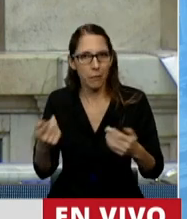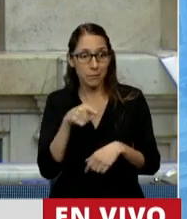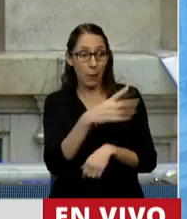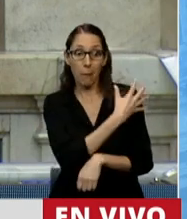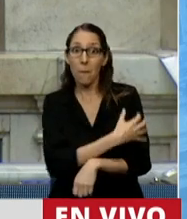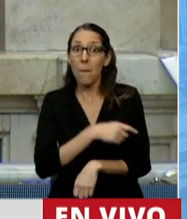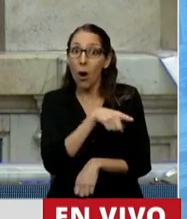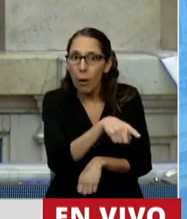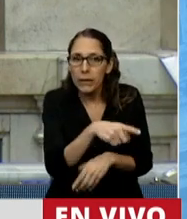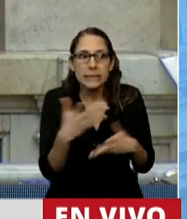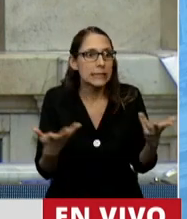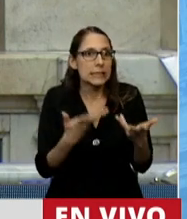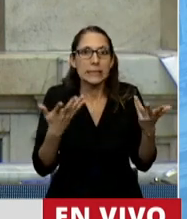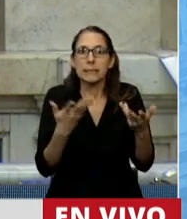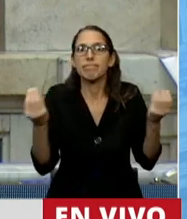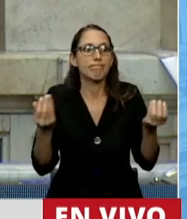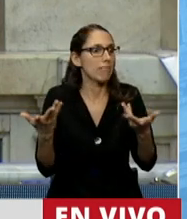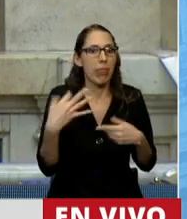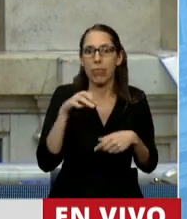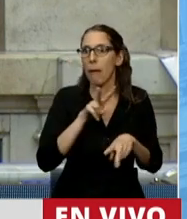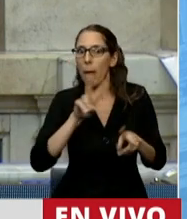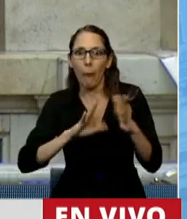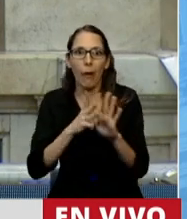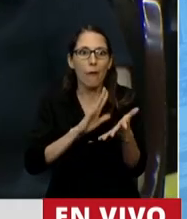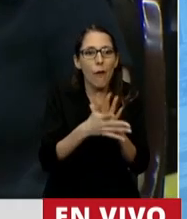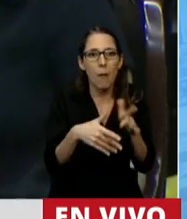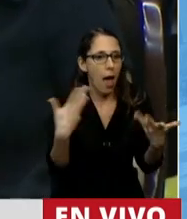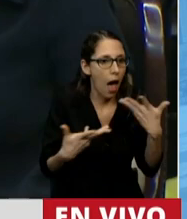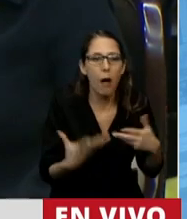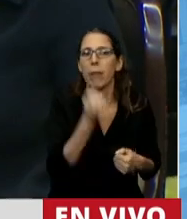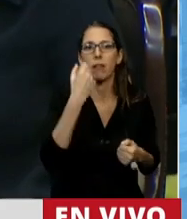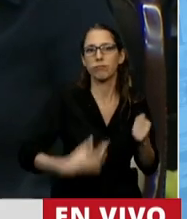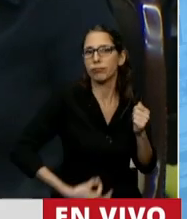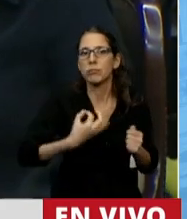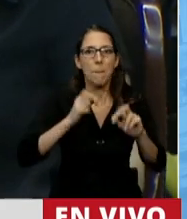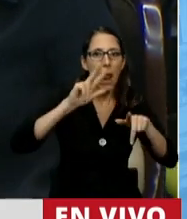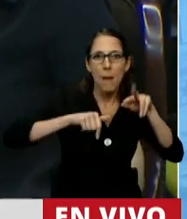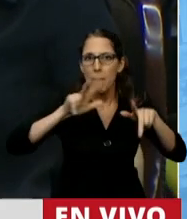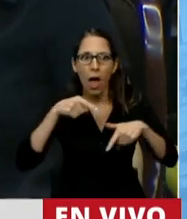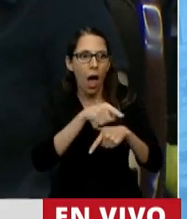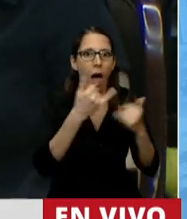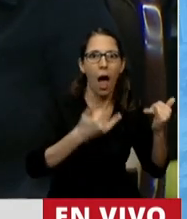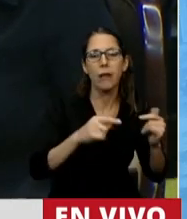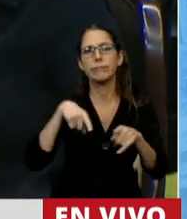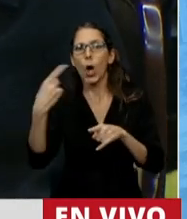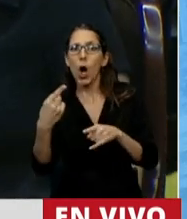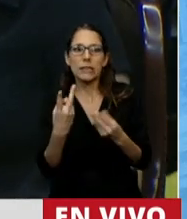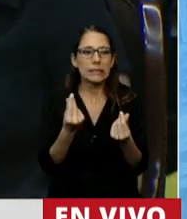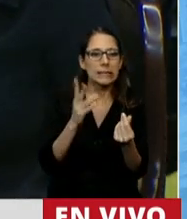pobres no tienen más posibilidades que recurrir a esos métodos. Algunas de clase media pueden juntar el